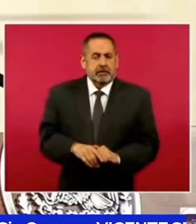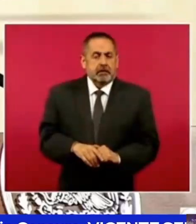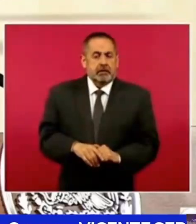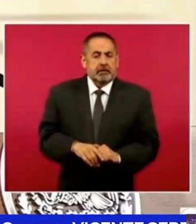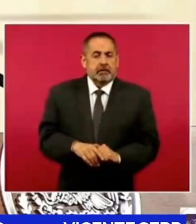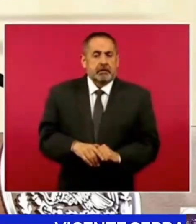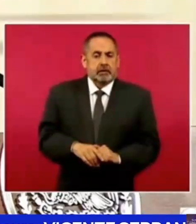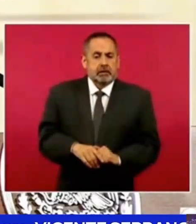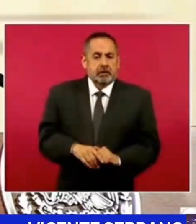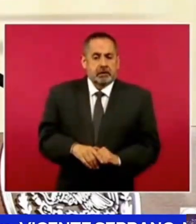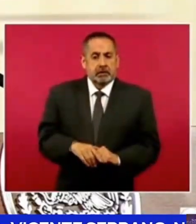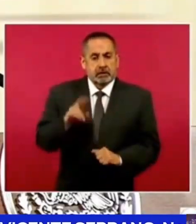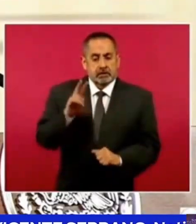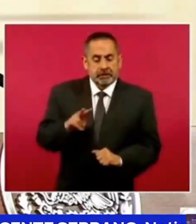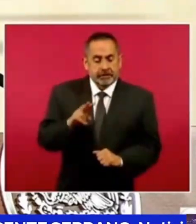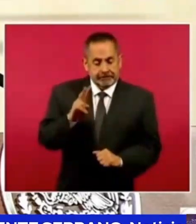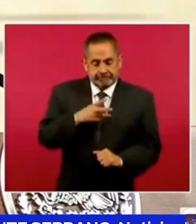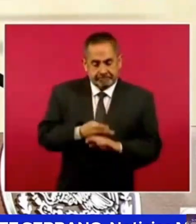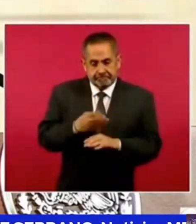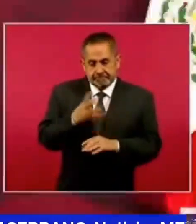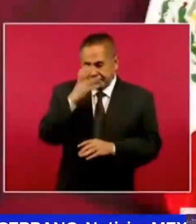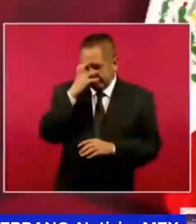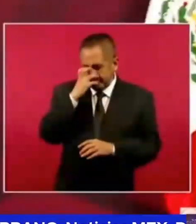Y nos da mucha tristeza